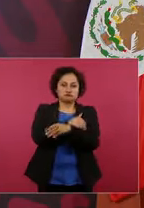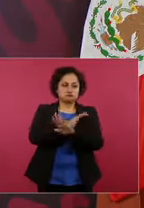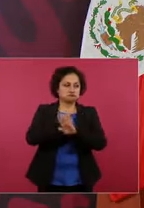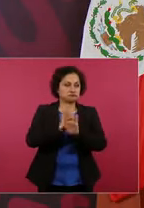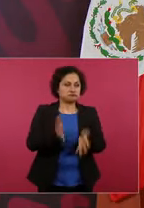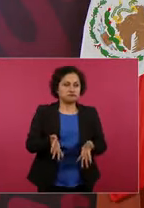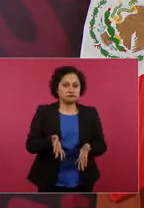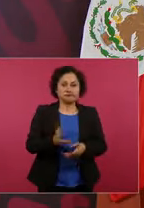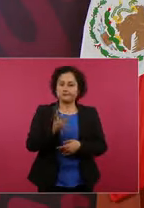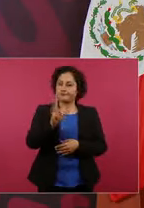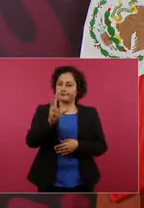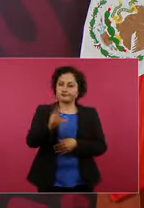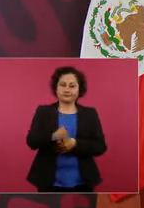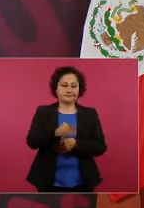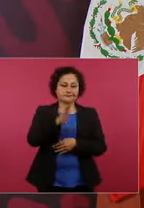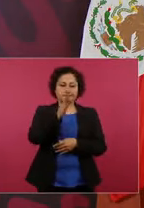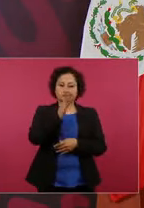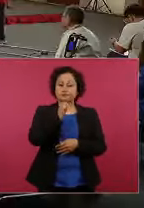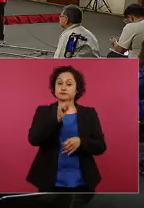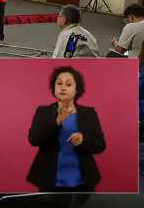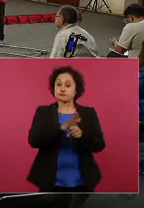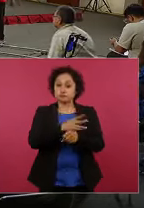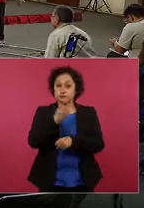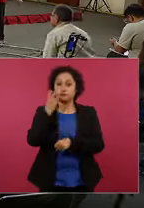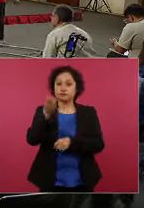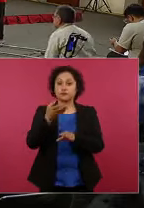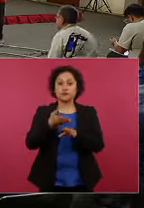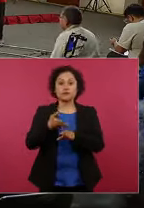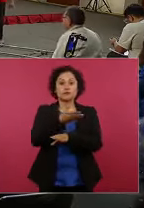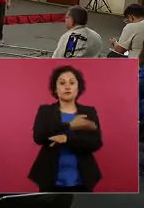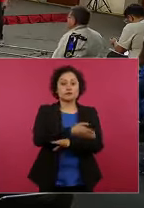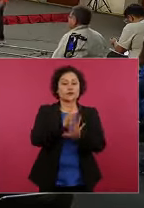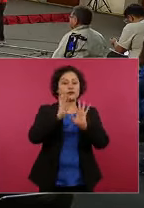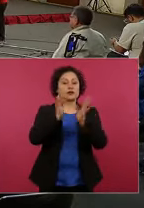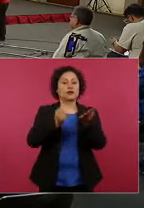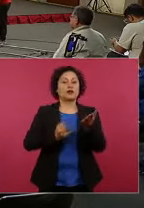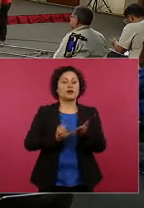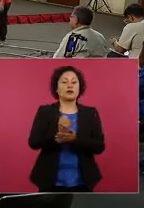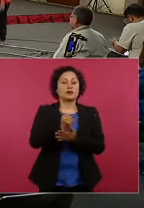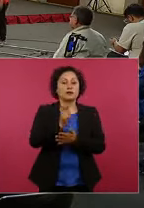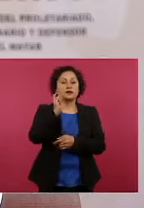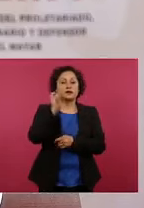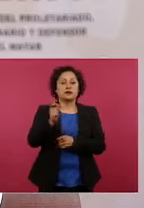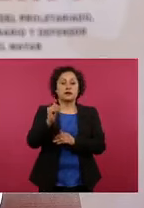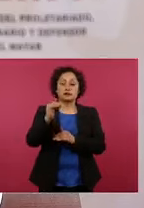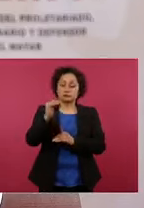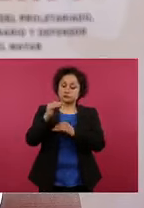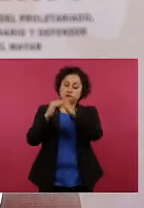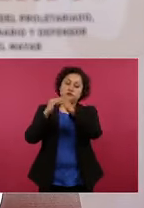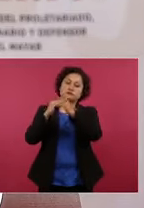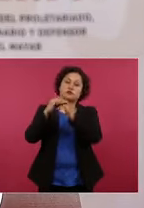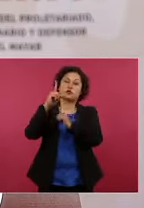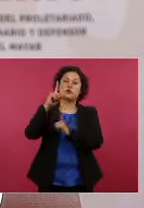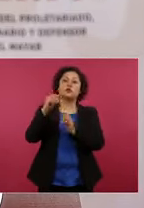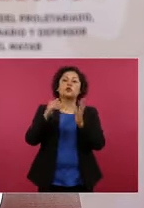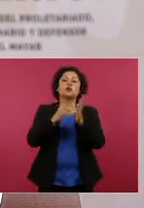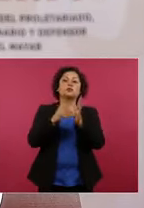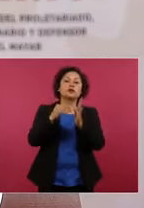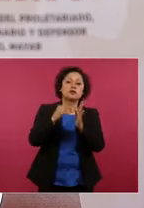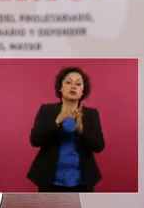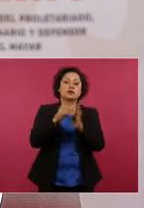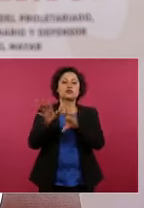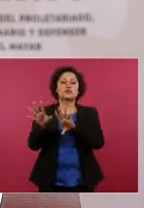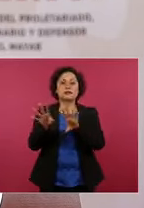Entonces, por eso se decidió no pasar de 1,800,000,